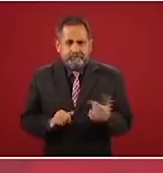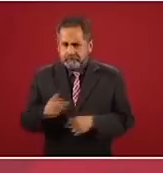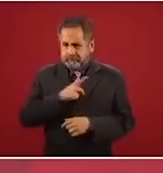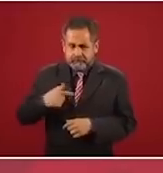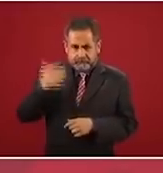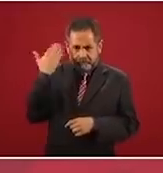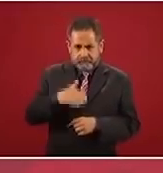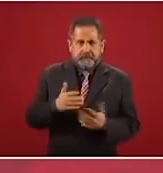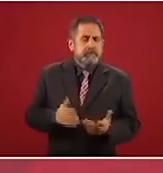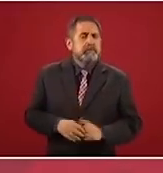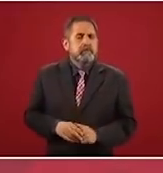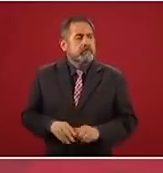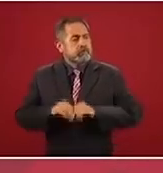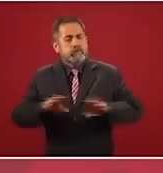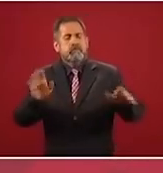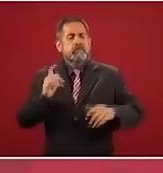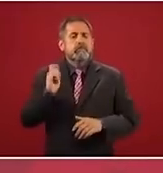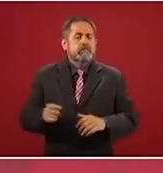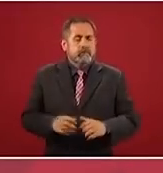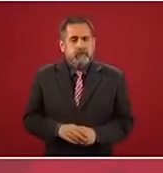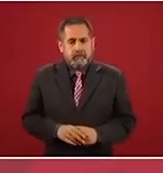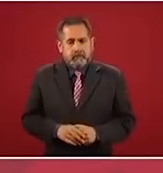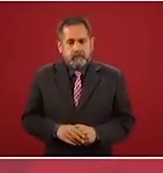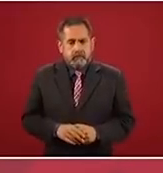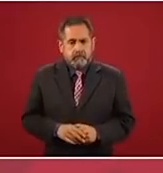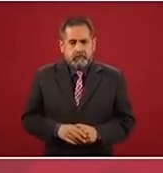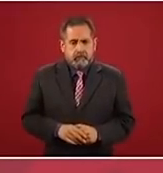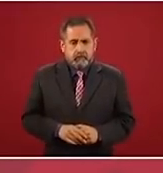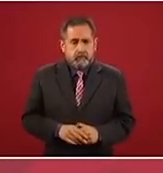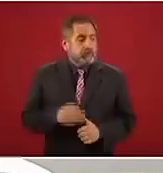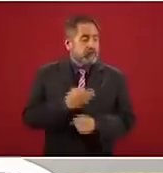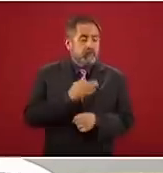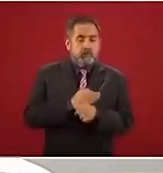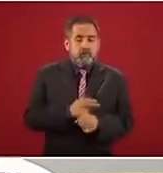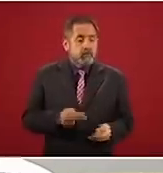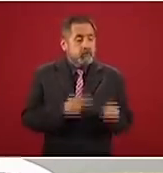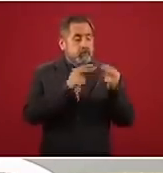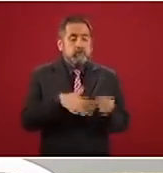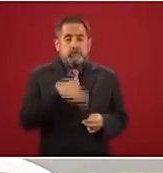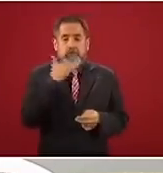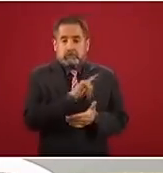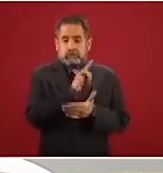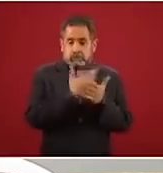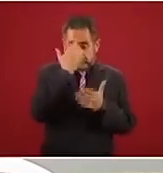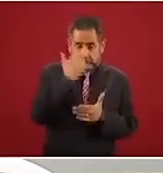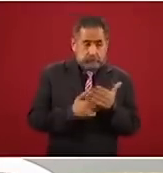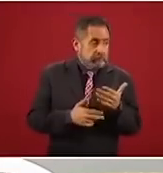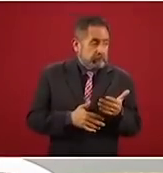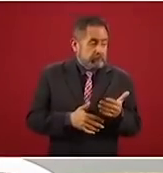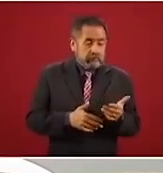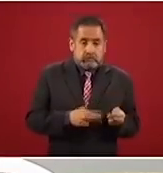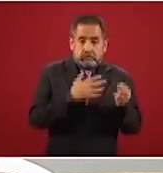saberse que ya no se pueden hacer negocios ilícitos,